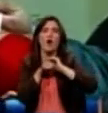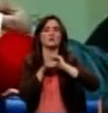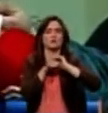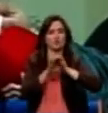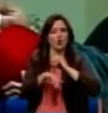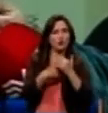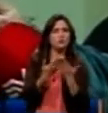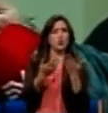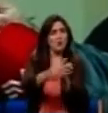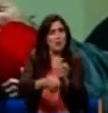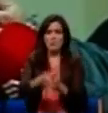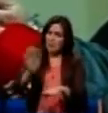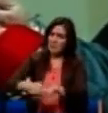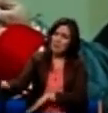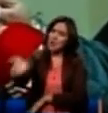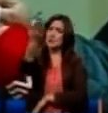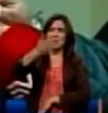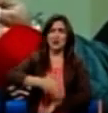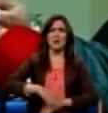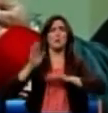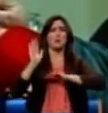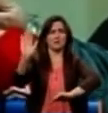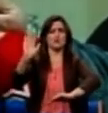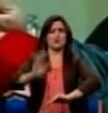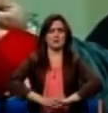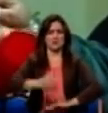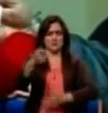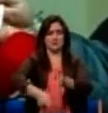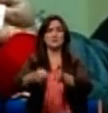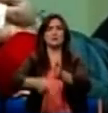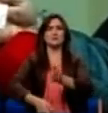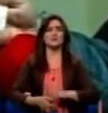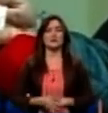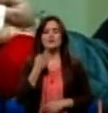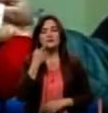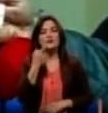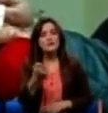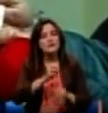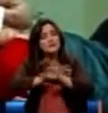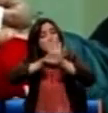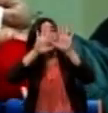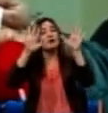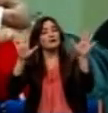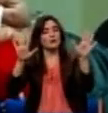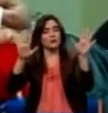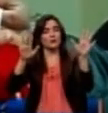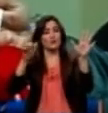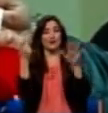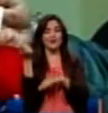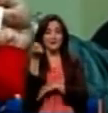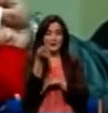un juez y ante juramento frente al juez diga si recibió o